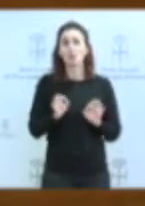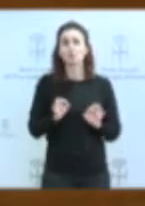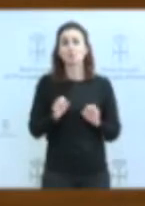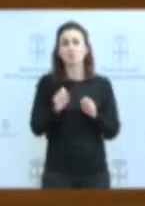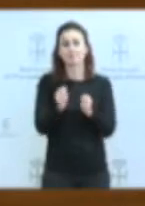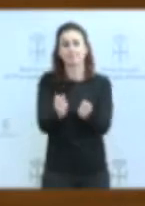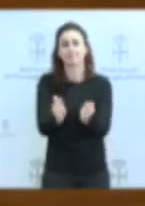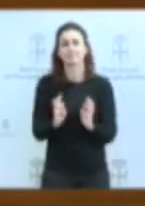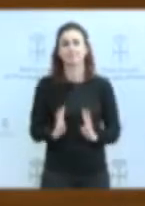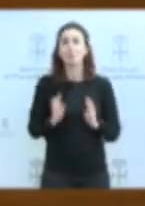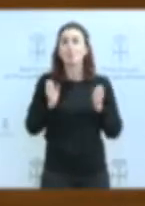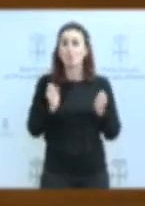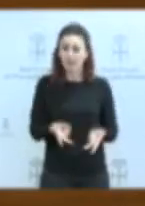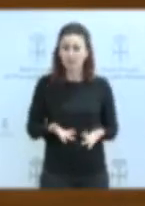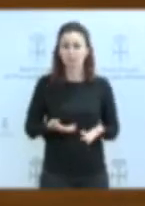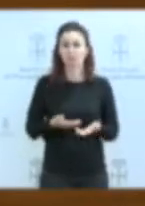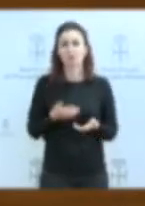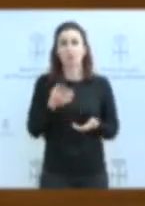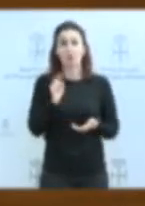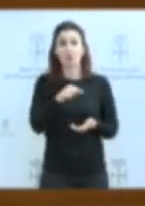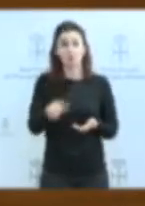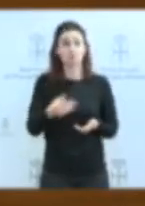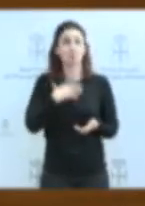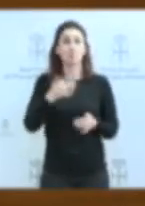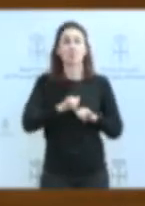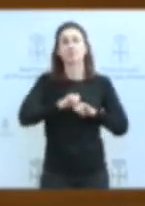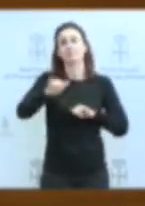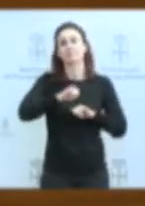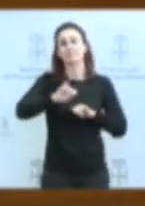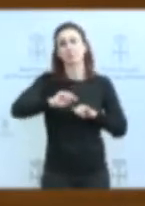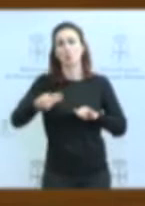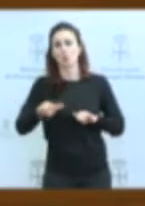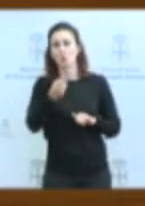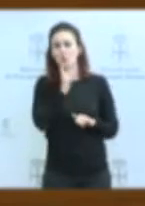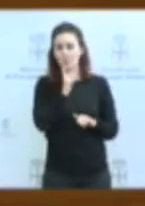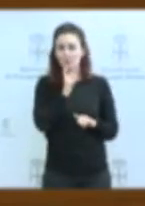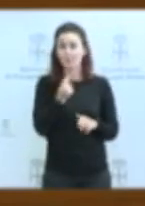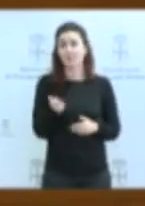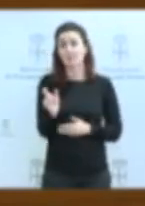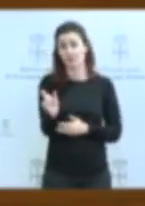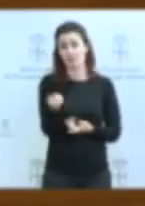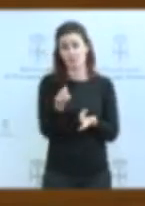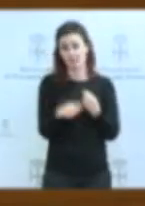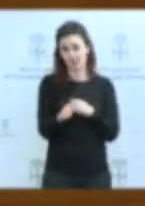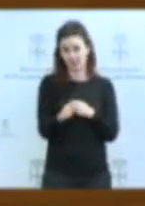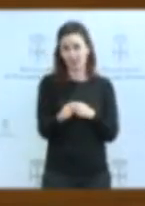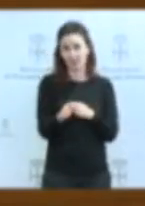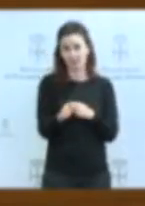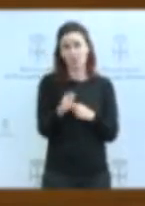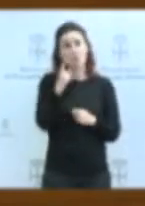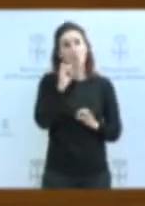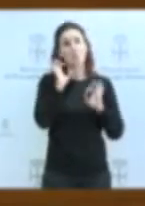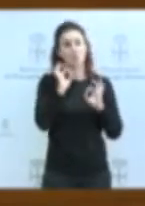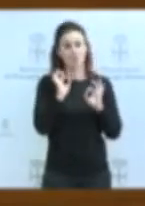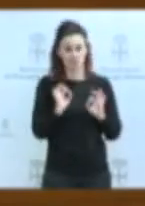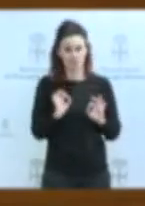de conexión, el establecimiento de un precio de venta al público máximo para todo tipo de tarifas, la amplitud en el horario de